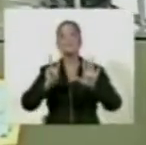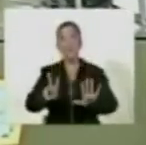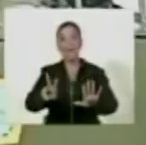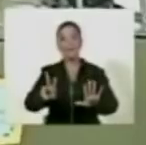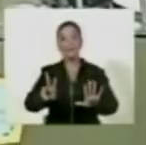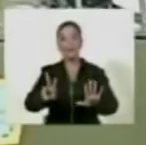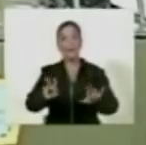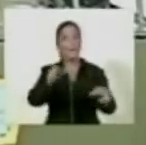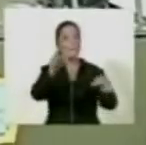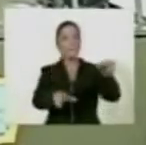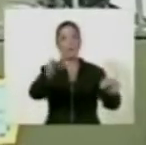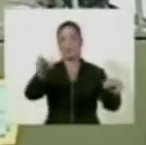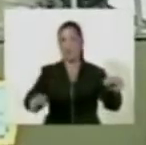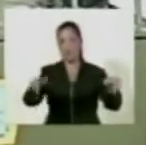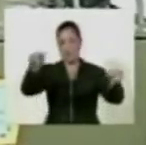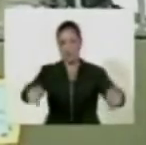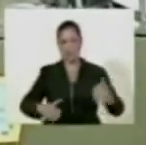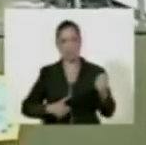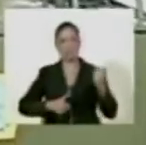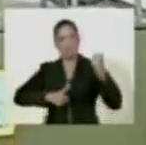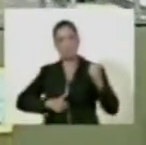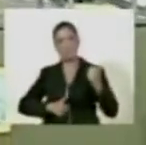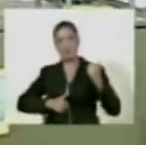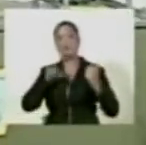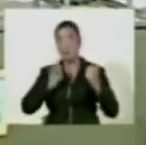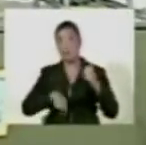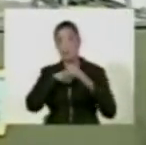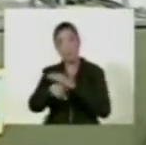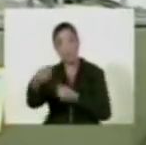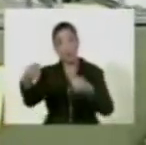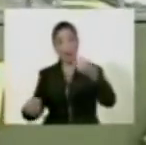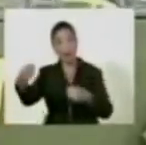de infantería con armamento también dentro del vehículo